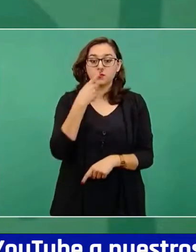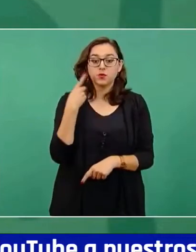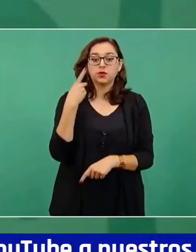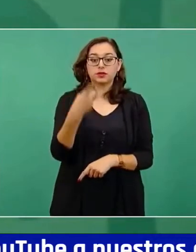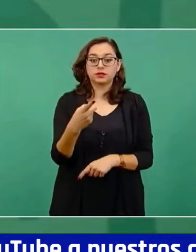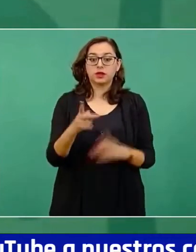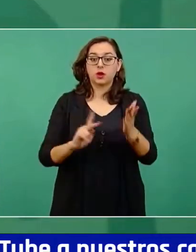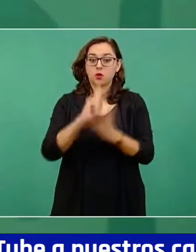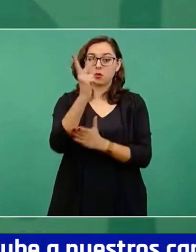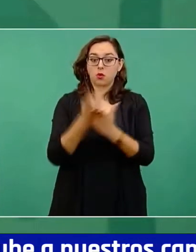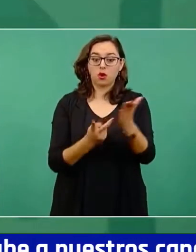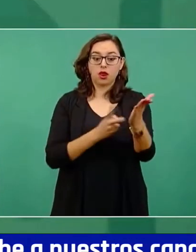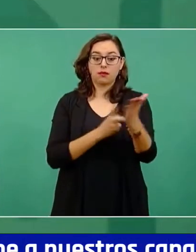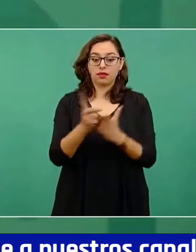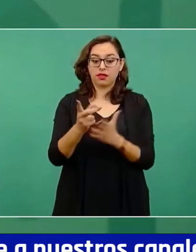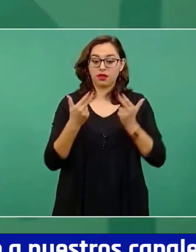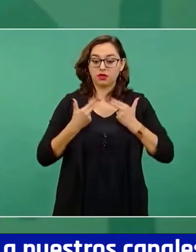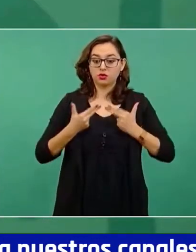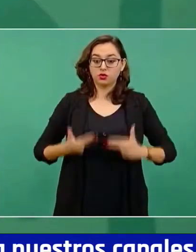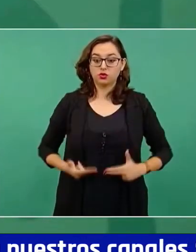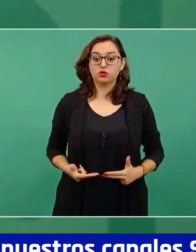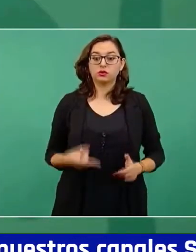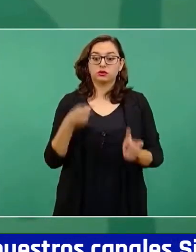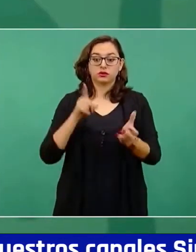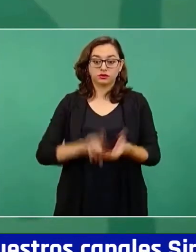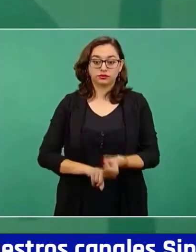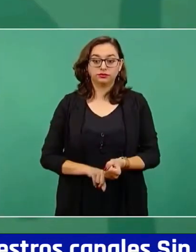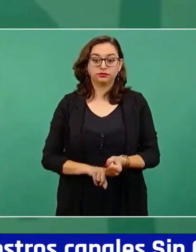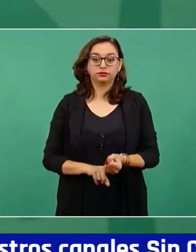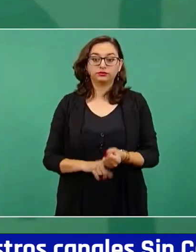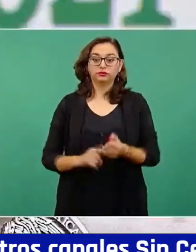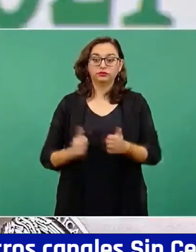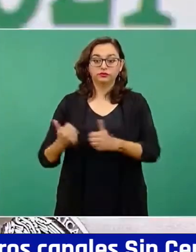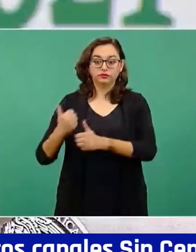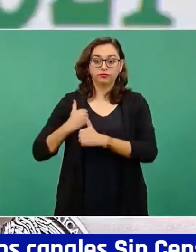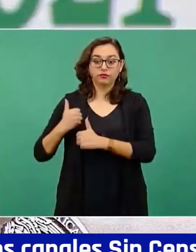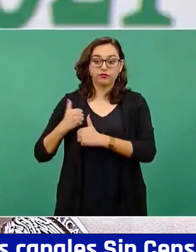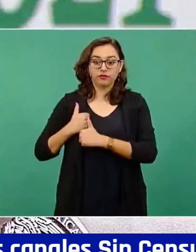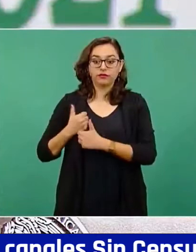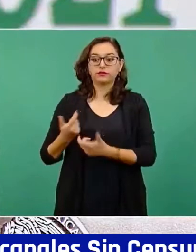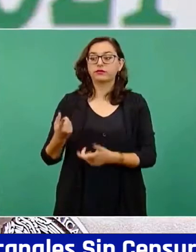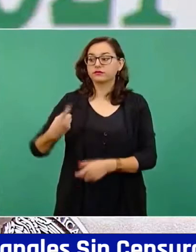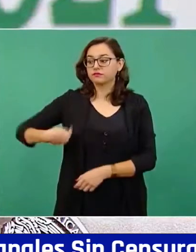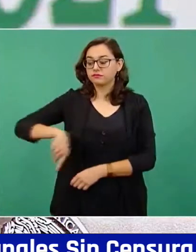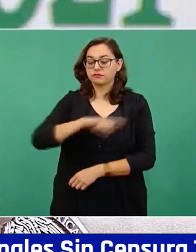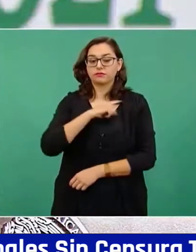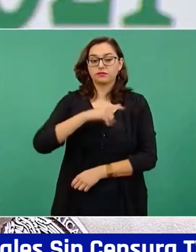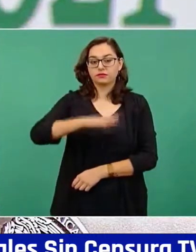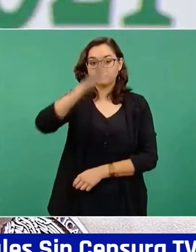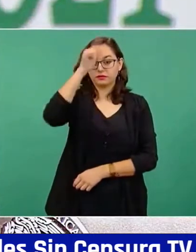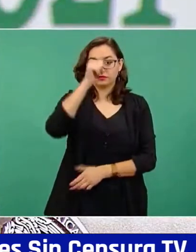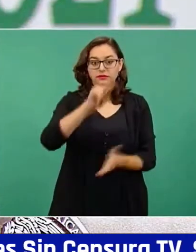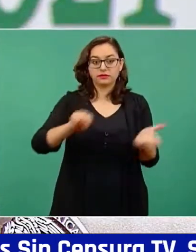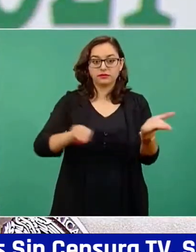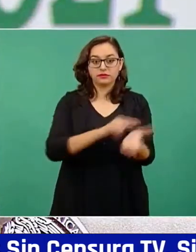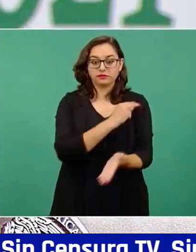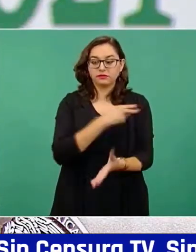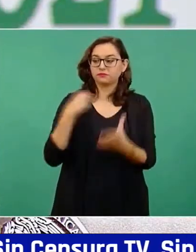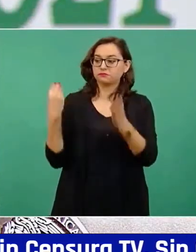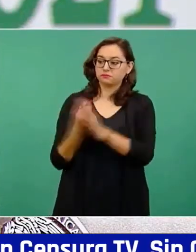de derechos humanos, sobre lo que el convenio que firmamos para realizar